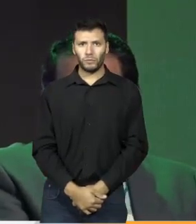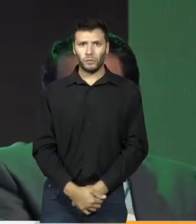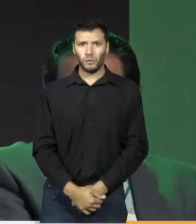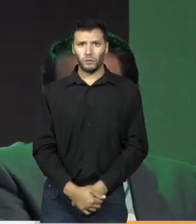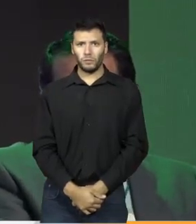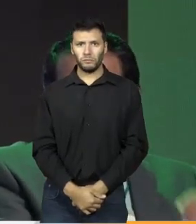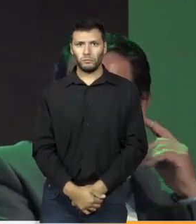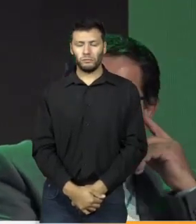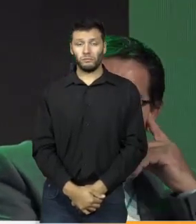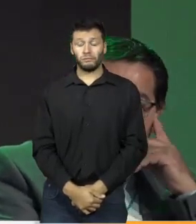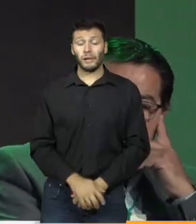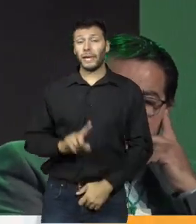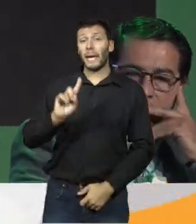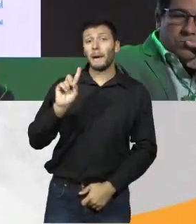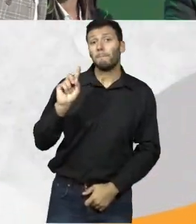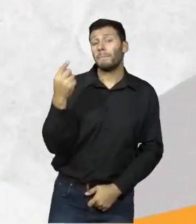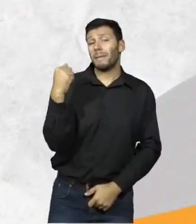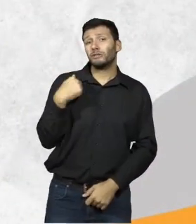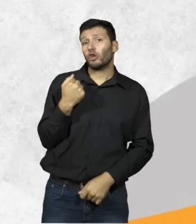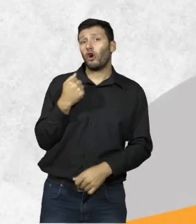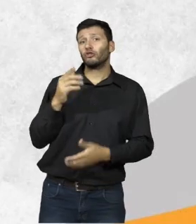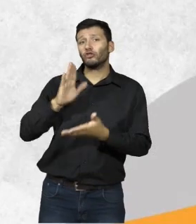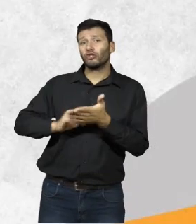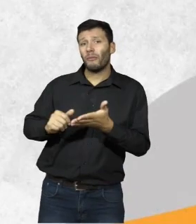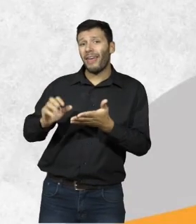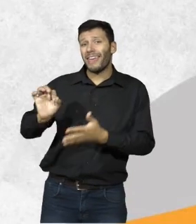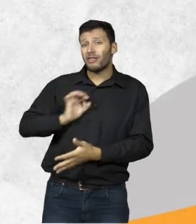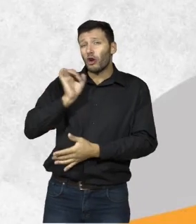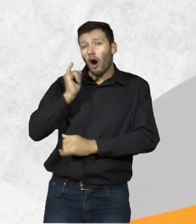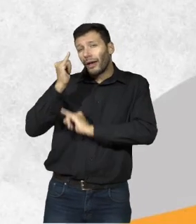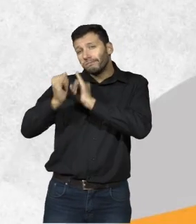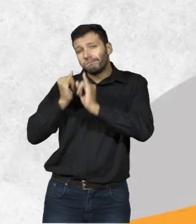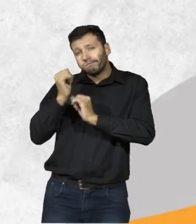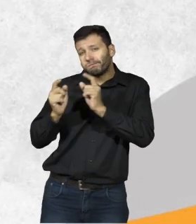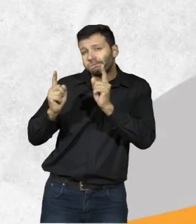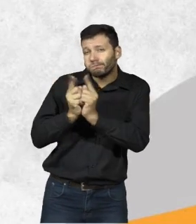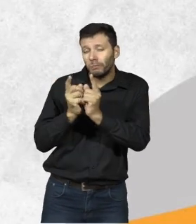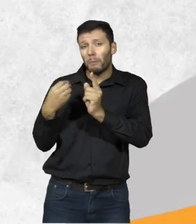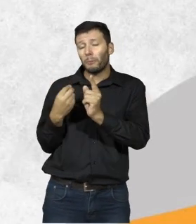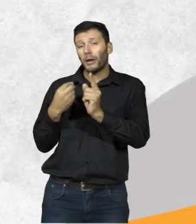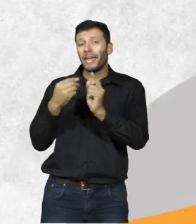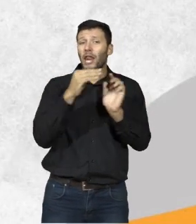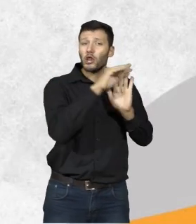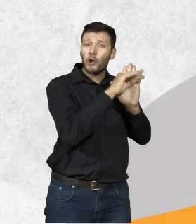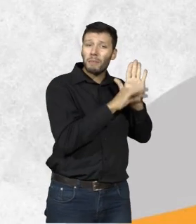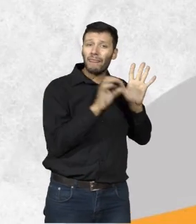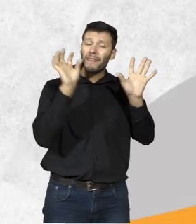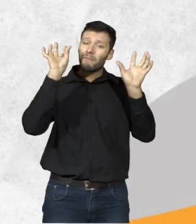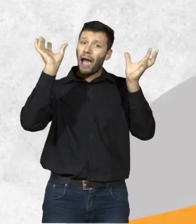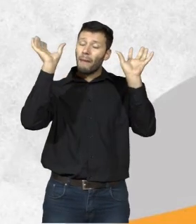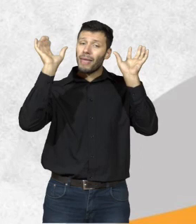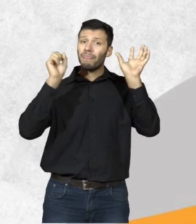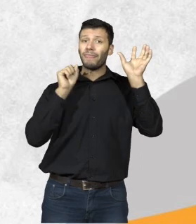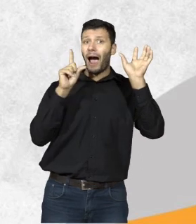En primer lugar, lo que quería traer es un poco de historia, porque la evolución de las normativas ambientales ha ido